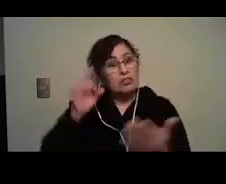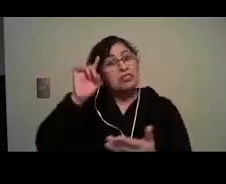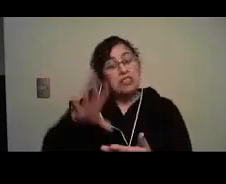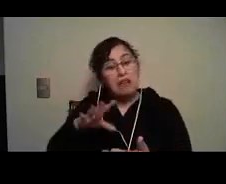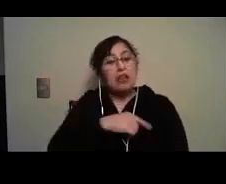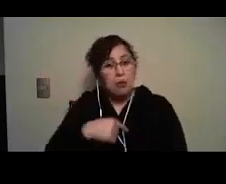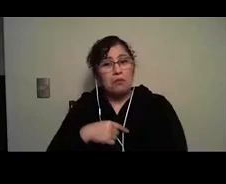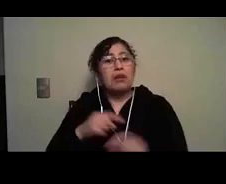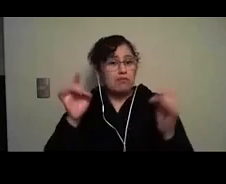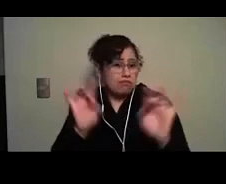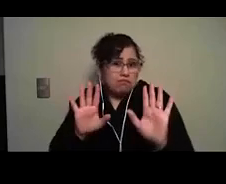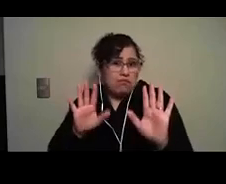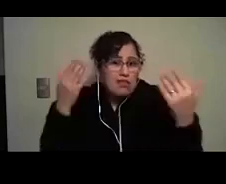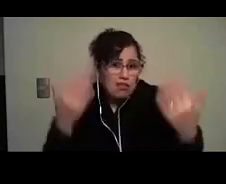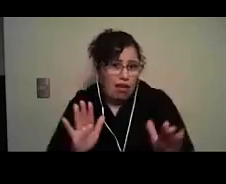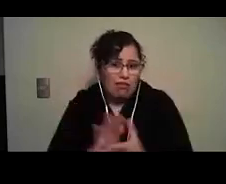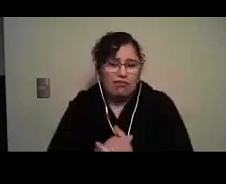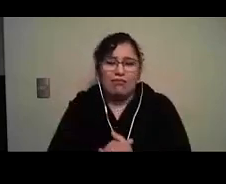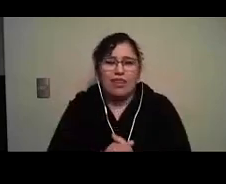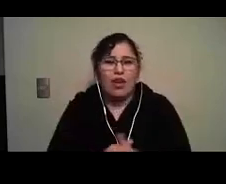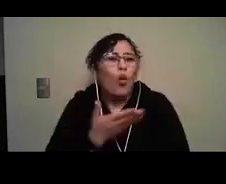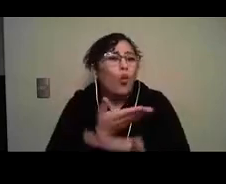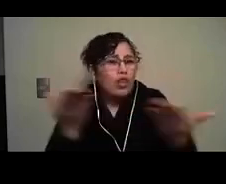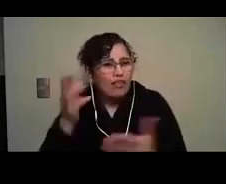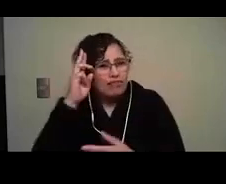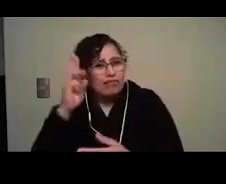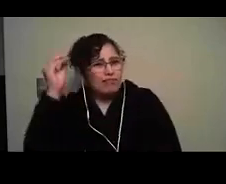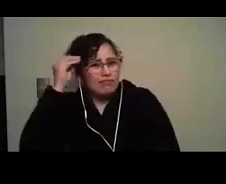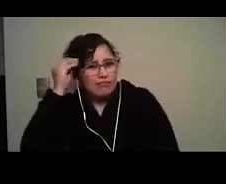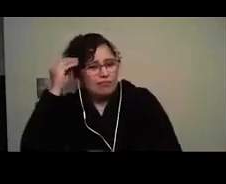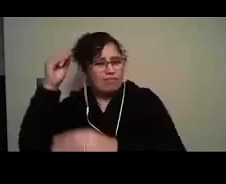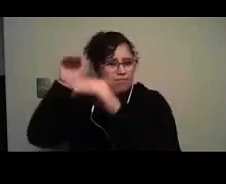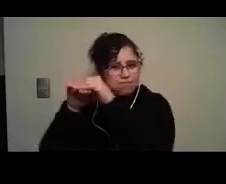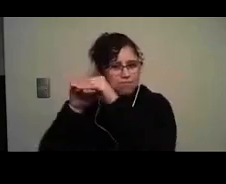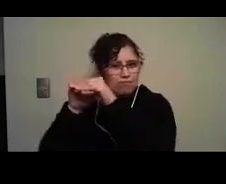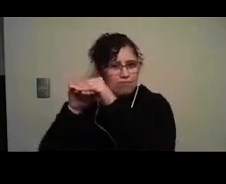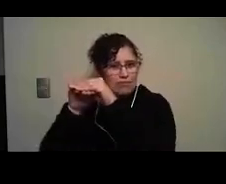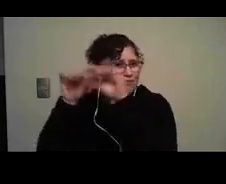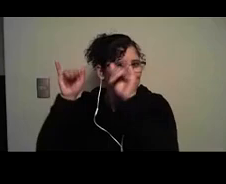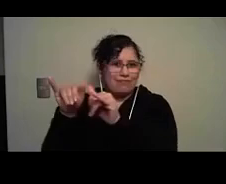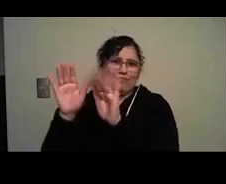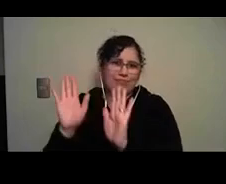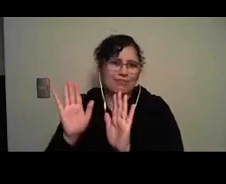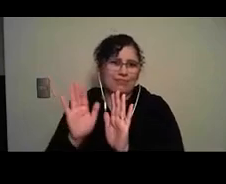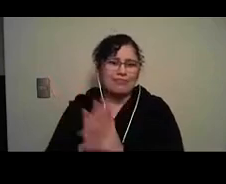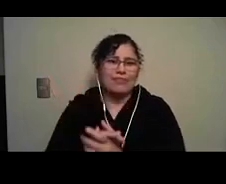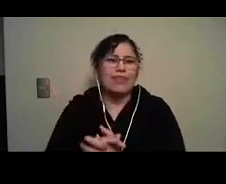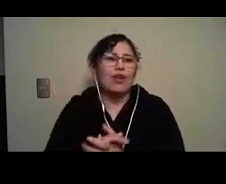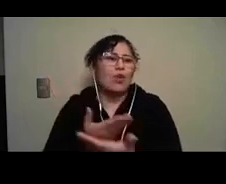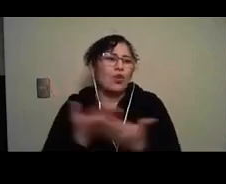llama naranja porque lo tienen almacenado, ¿ya? Está almacenado, es parte